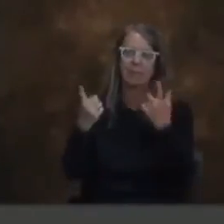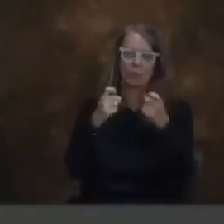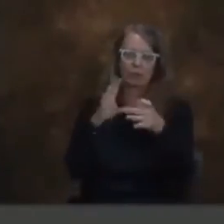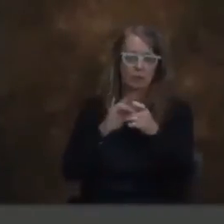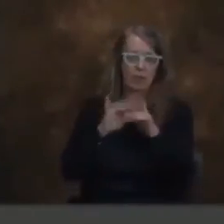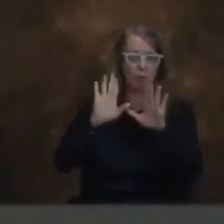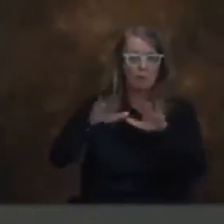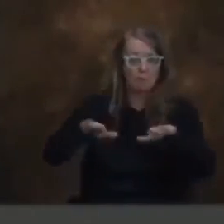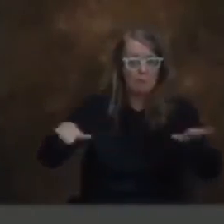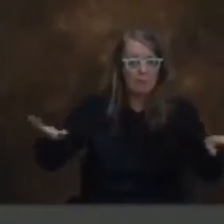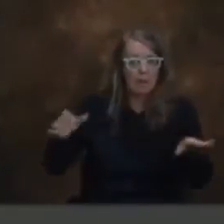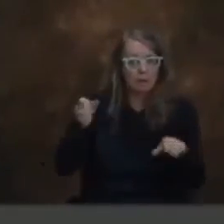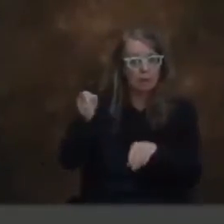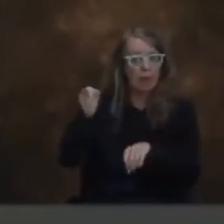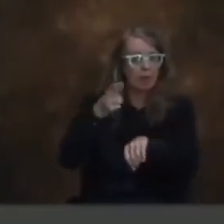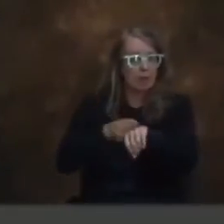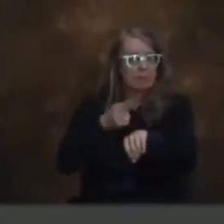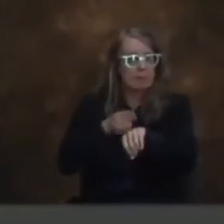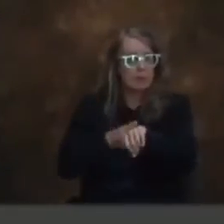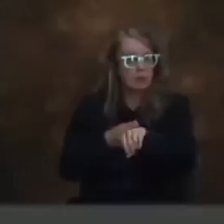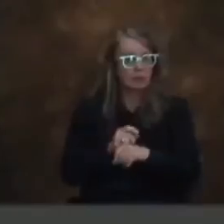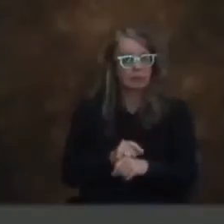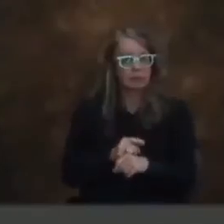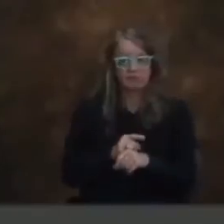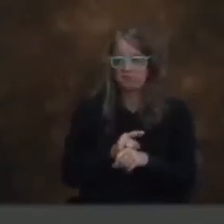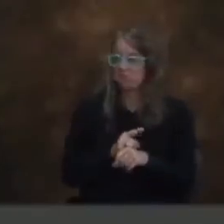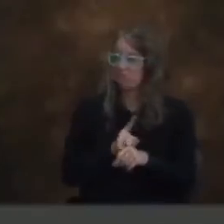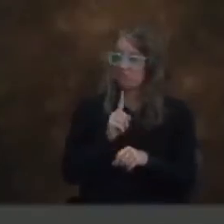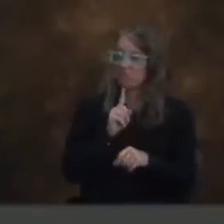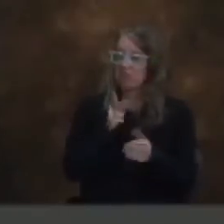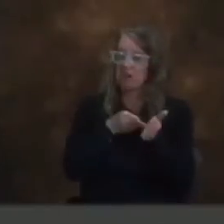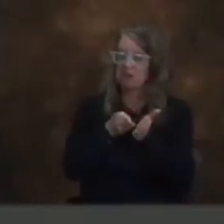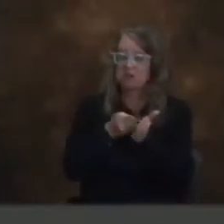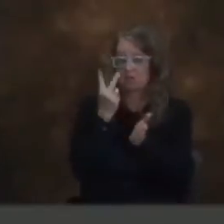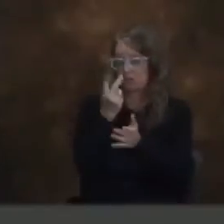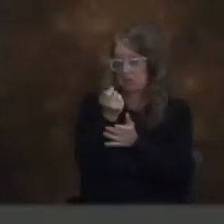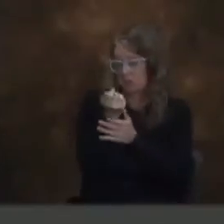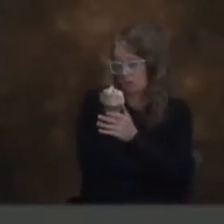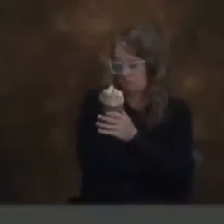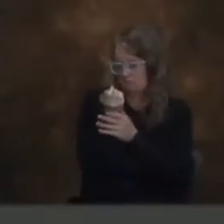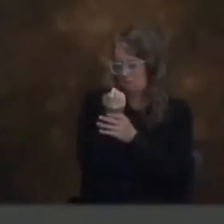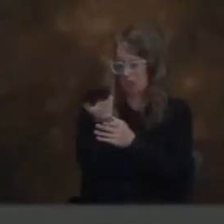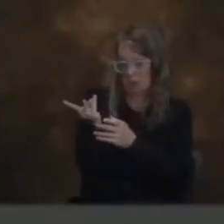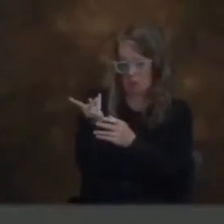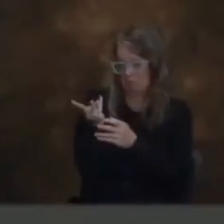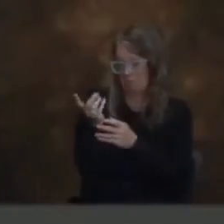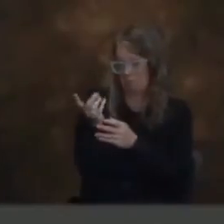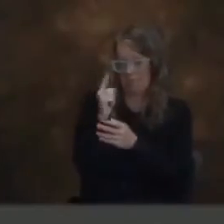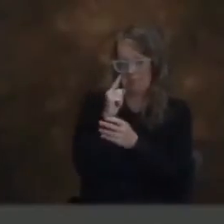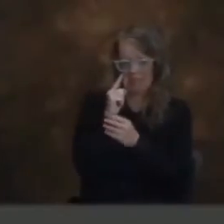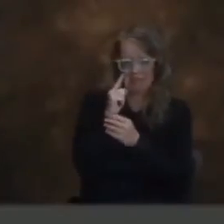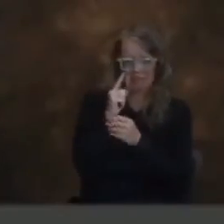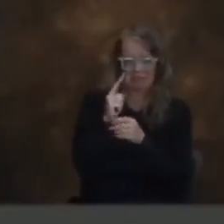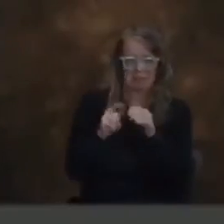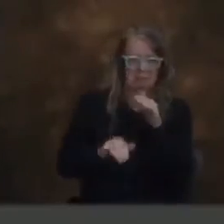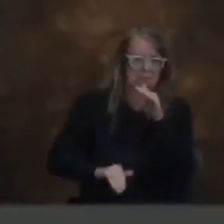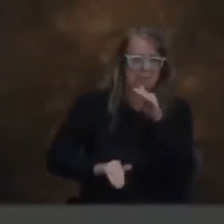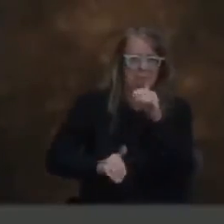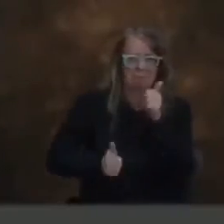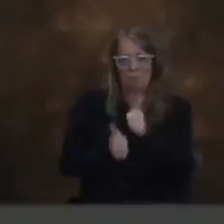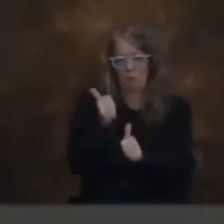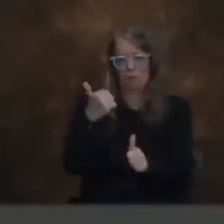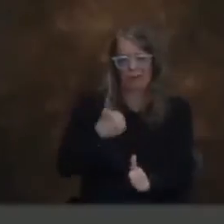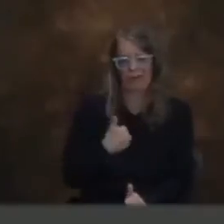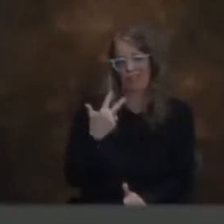las hospitalizaciones de pediatras casos pediátricos no hemos visto mucha incrementación ahí estamos viendo uno o dos